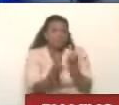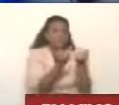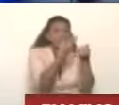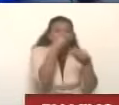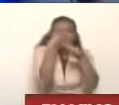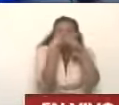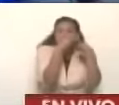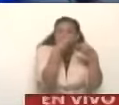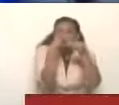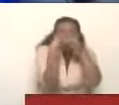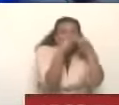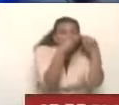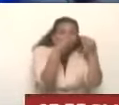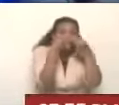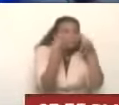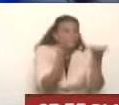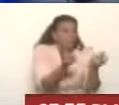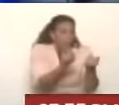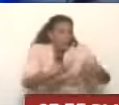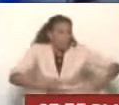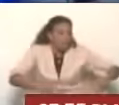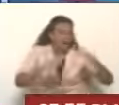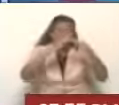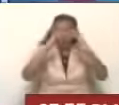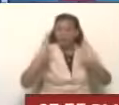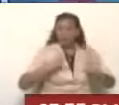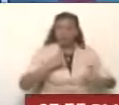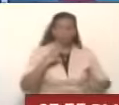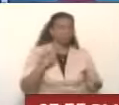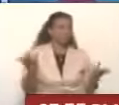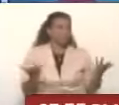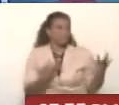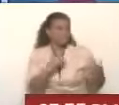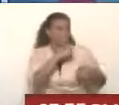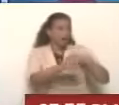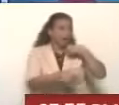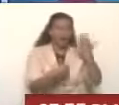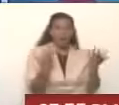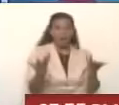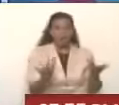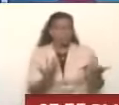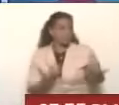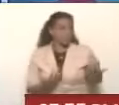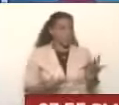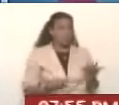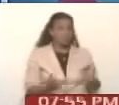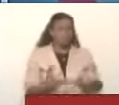dinero. En la vida pornográfica que llevaban todos ellos.